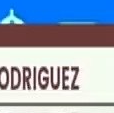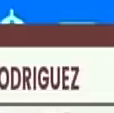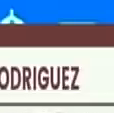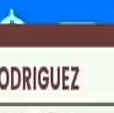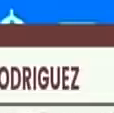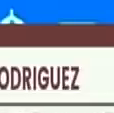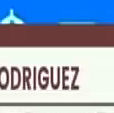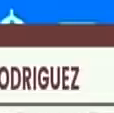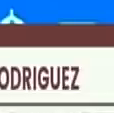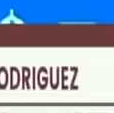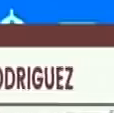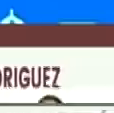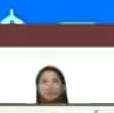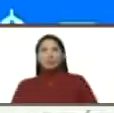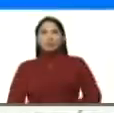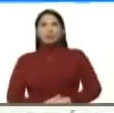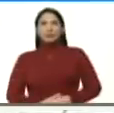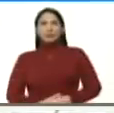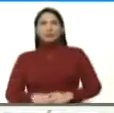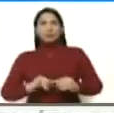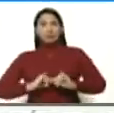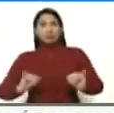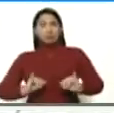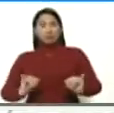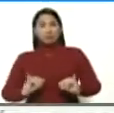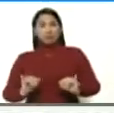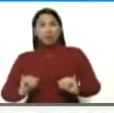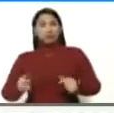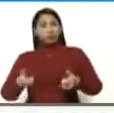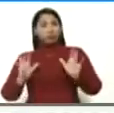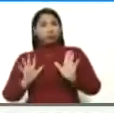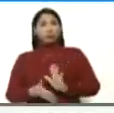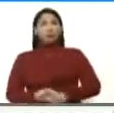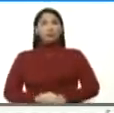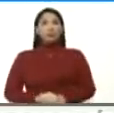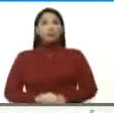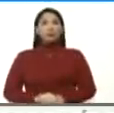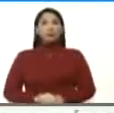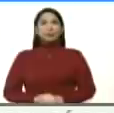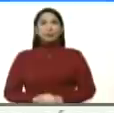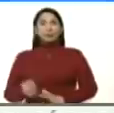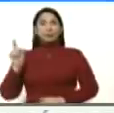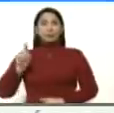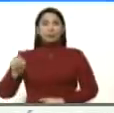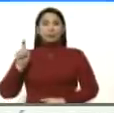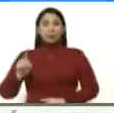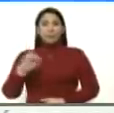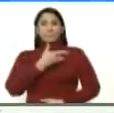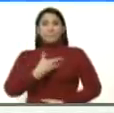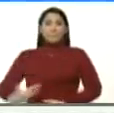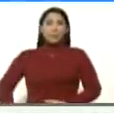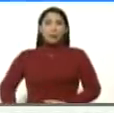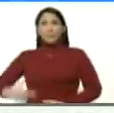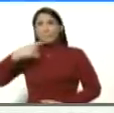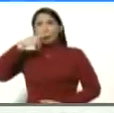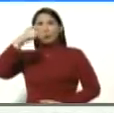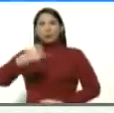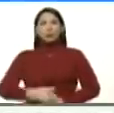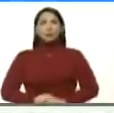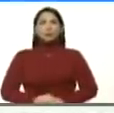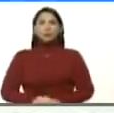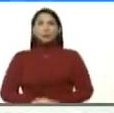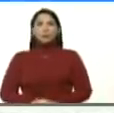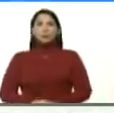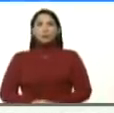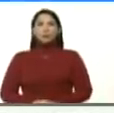Ha considerado pertinente y necesario el presidente de la República, Nicolás